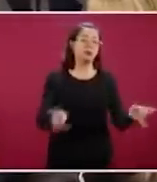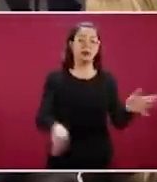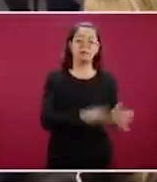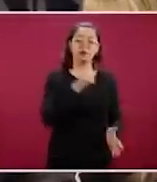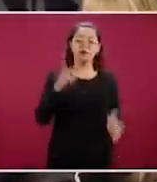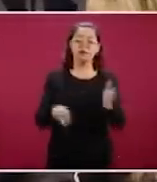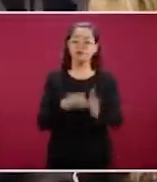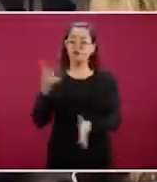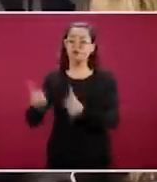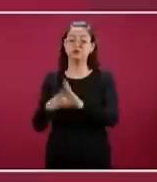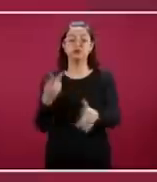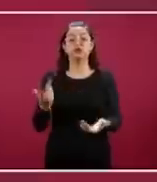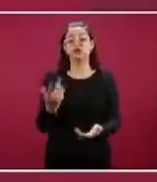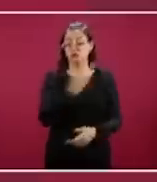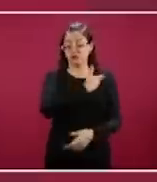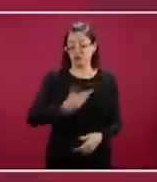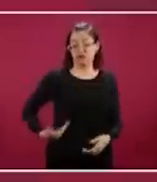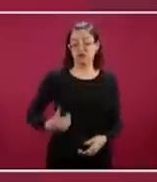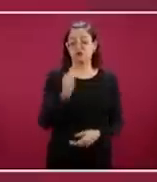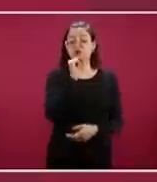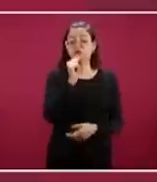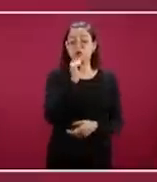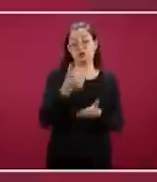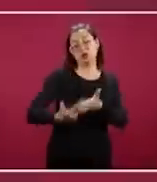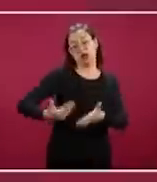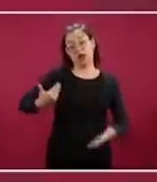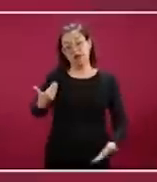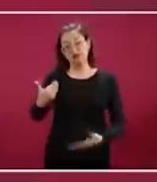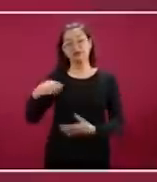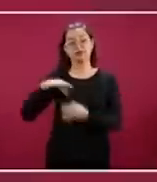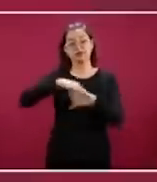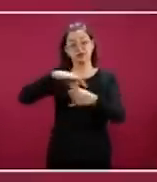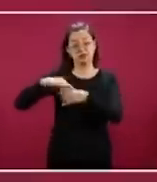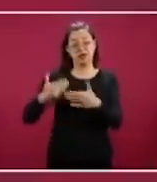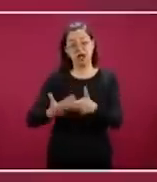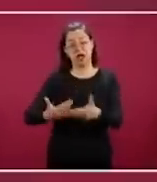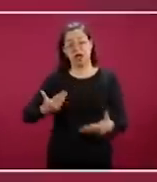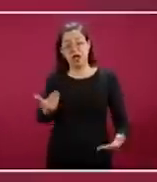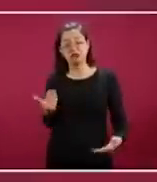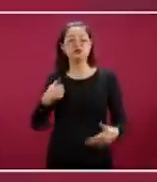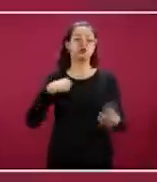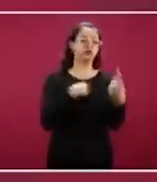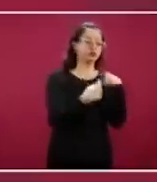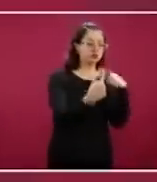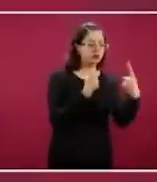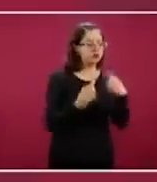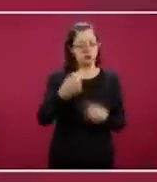en campaña, en los debates. Esta fue mi postura